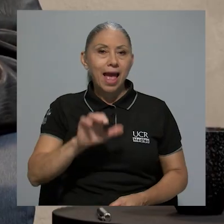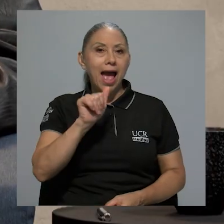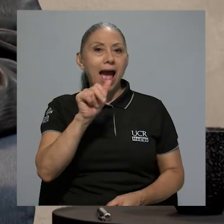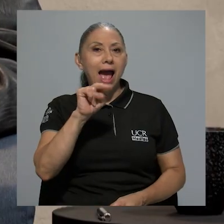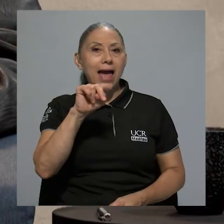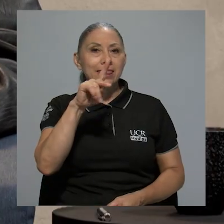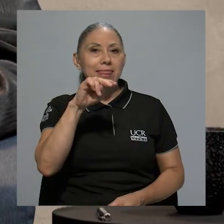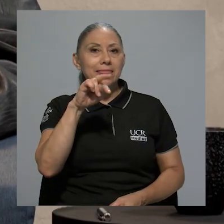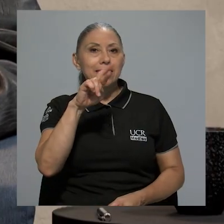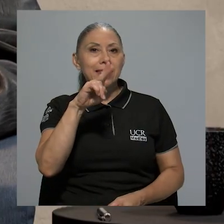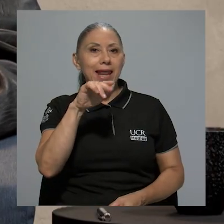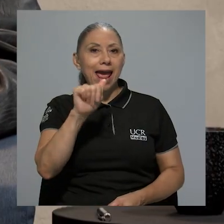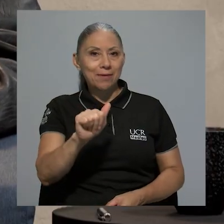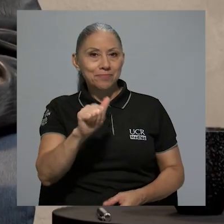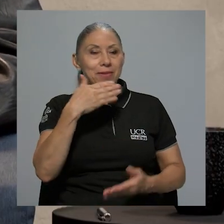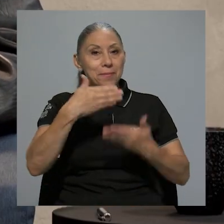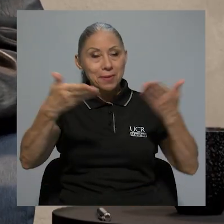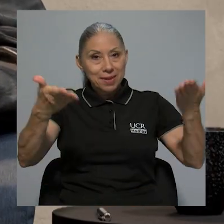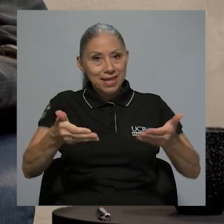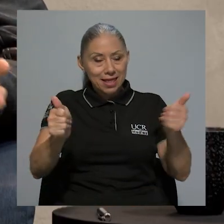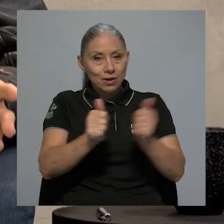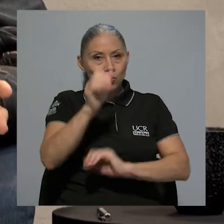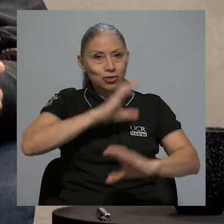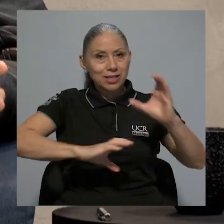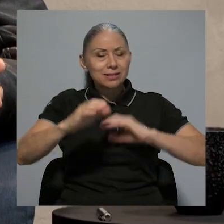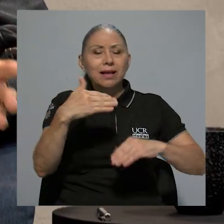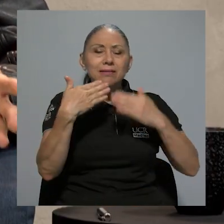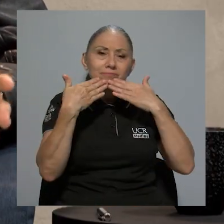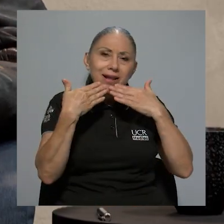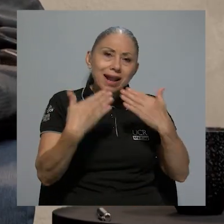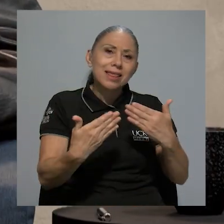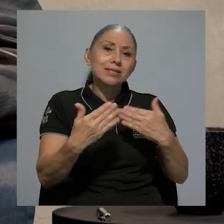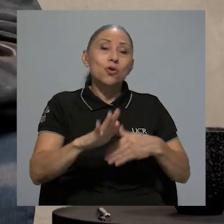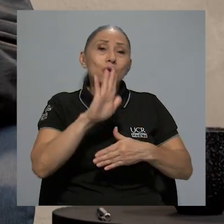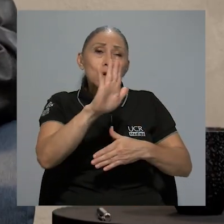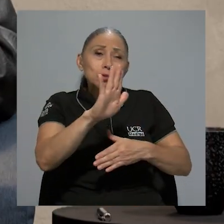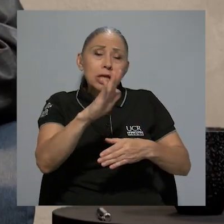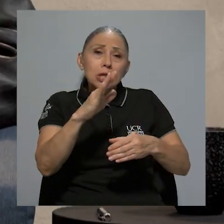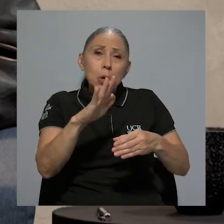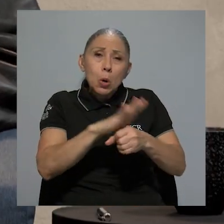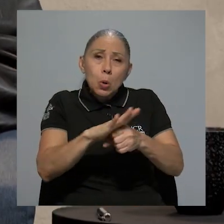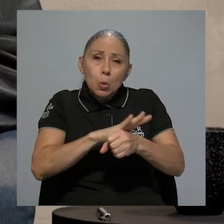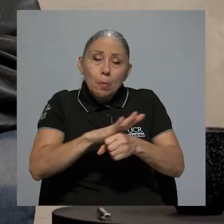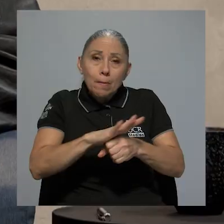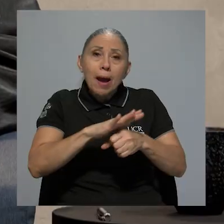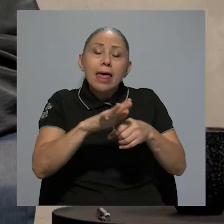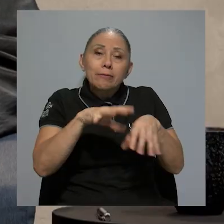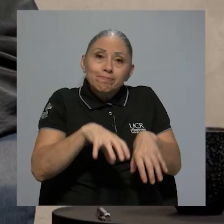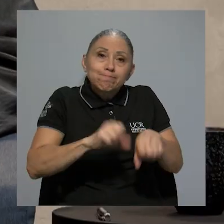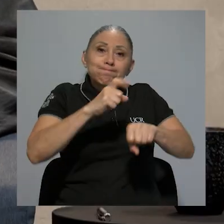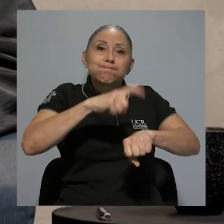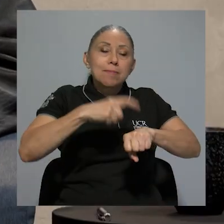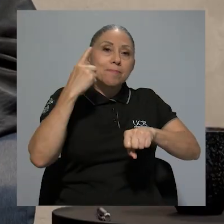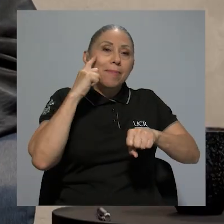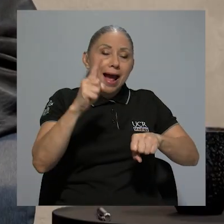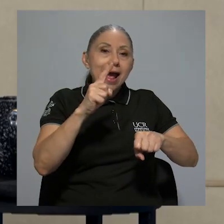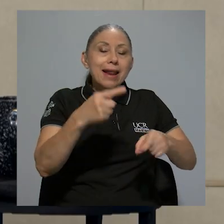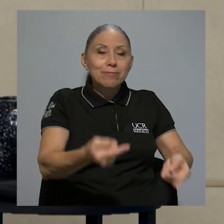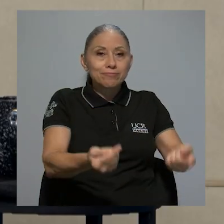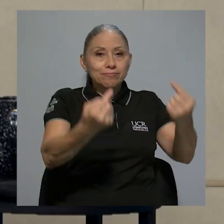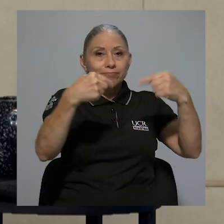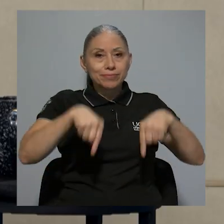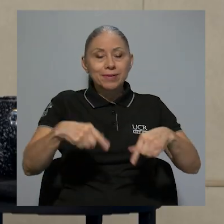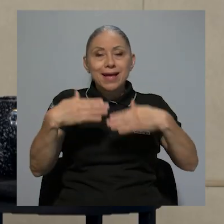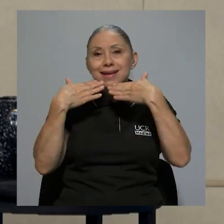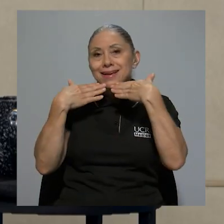Andrea, bienvenida a Conciencia. Yo le agradezco mucho que se haya separado su agenda para atender nuestra invitación.